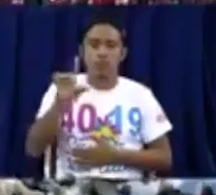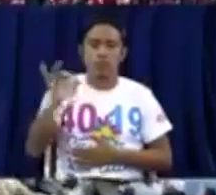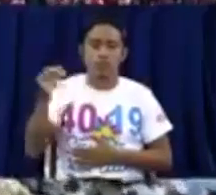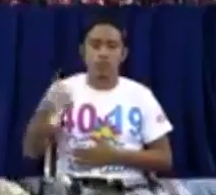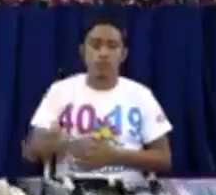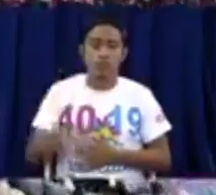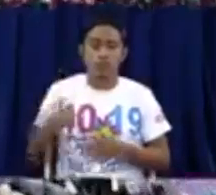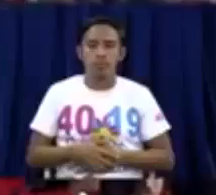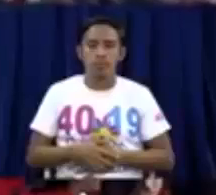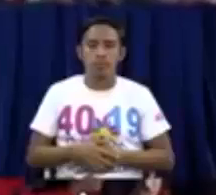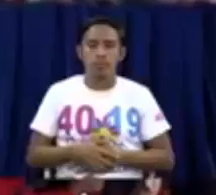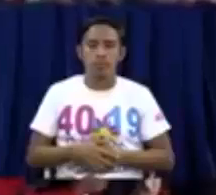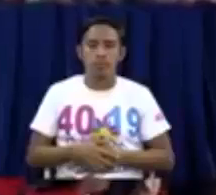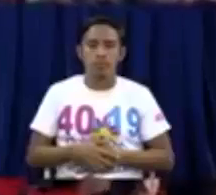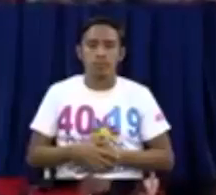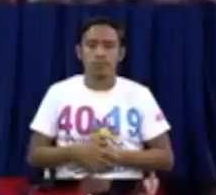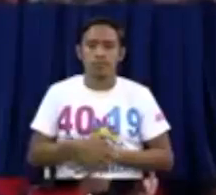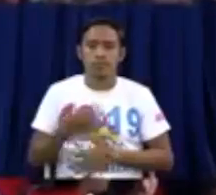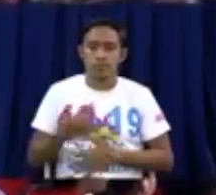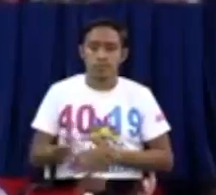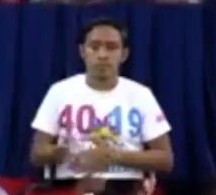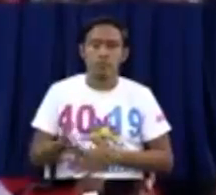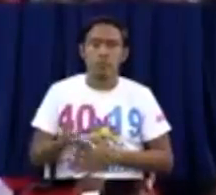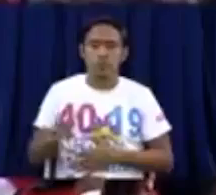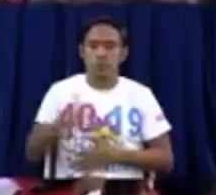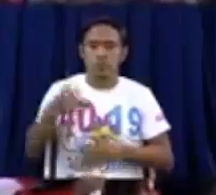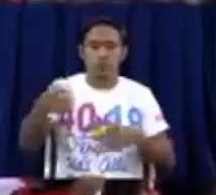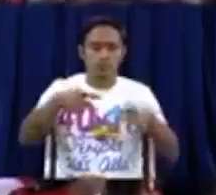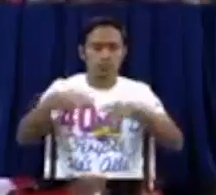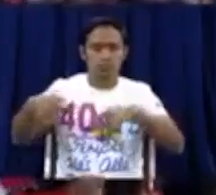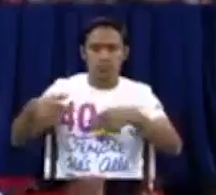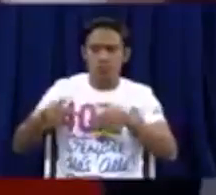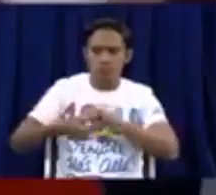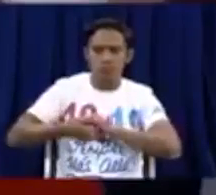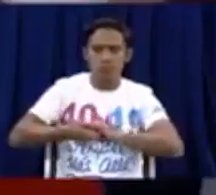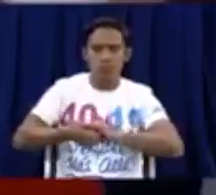Capitol Ministros, con otros hermanos